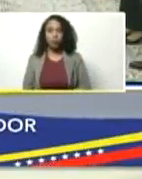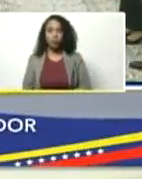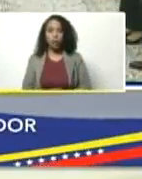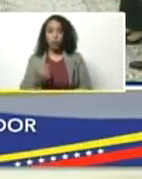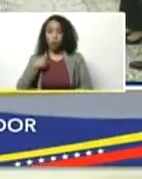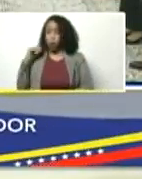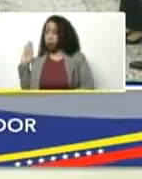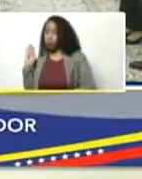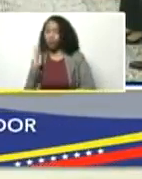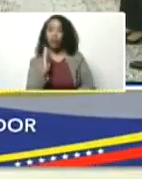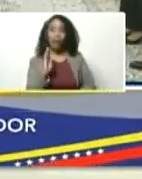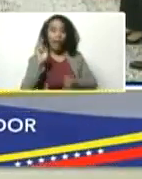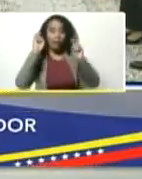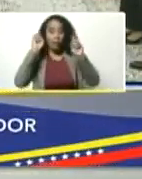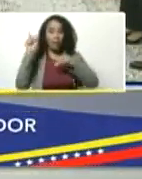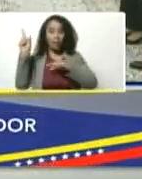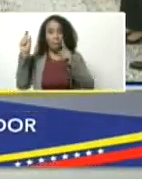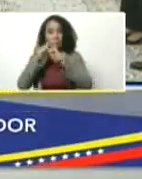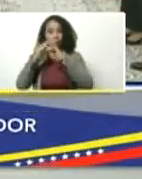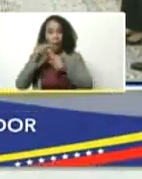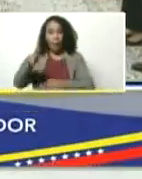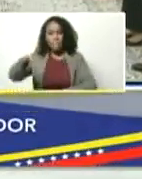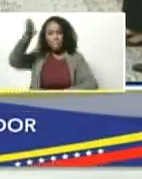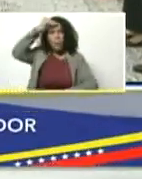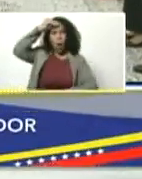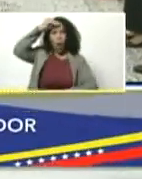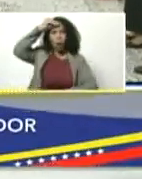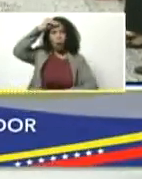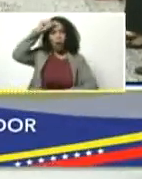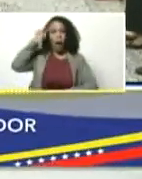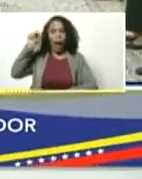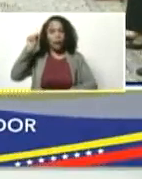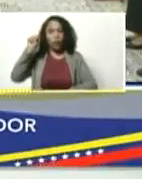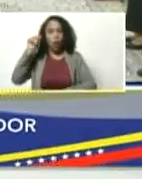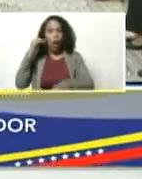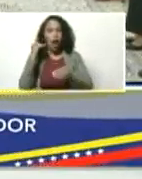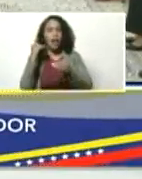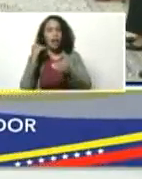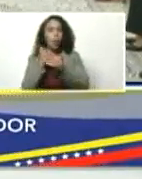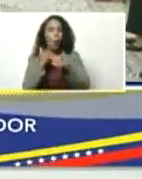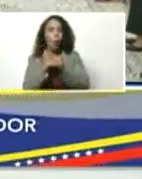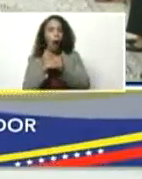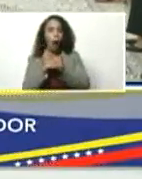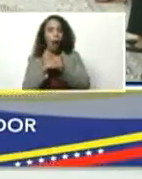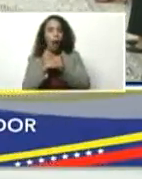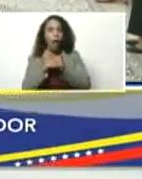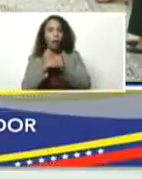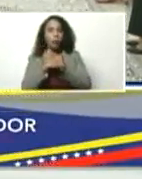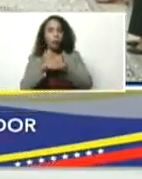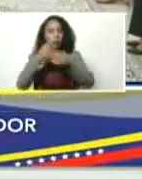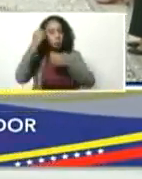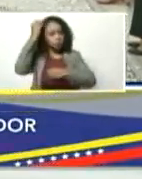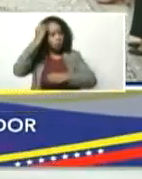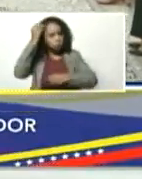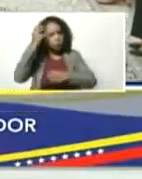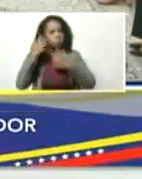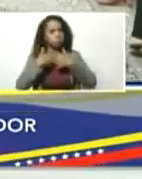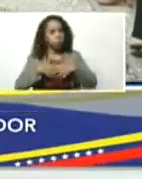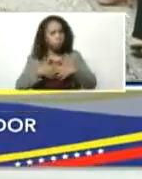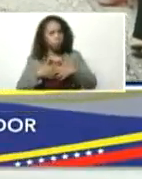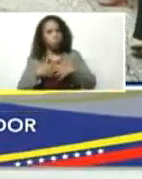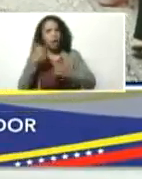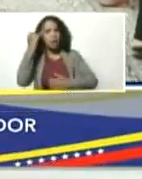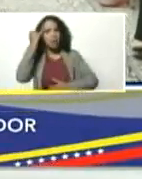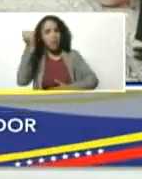vine con ese concepto y desde esa época ha sido centro de reflexiones, de estudios, conversaciones,